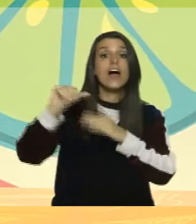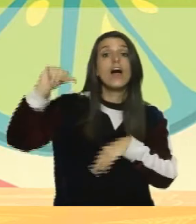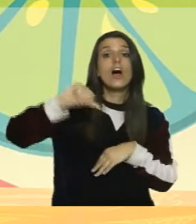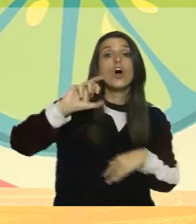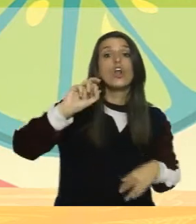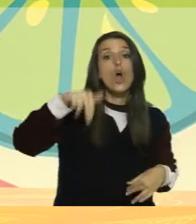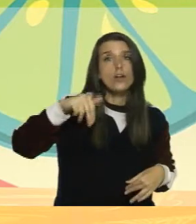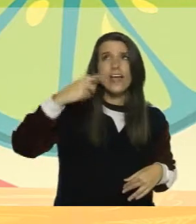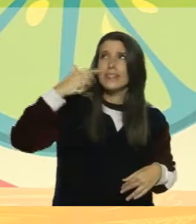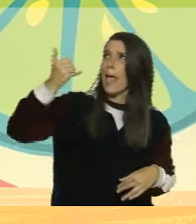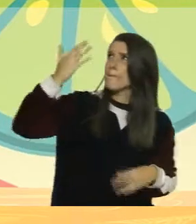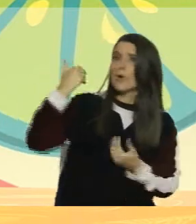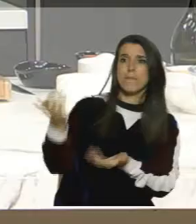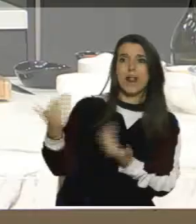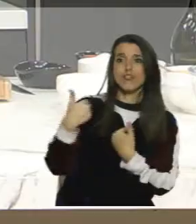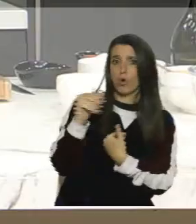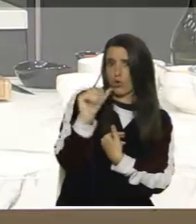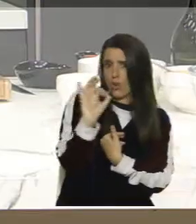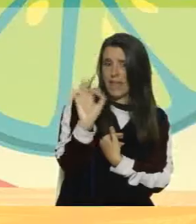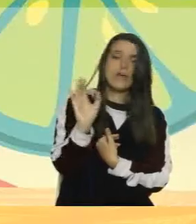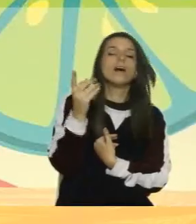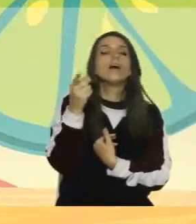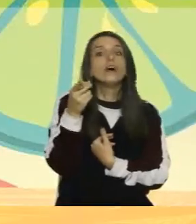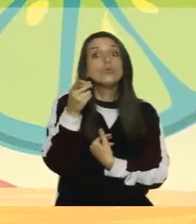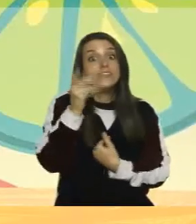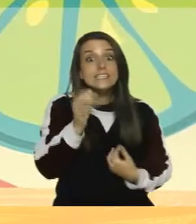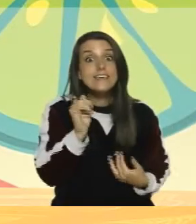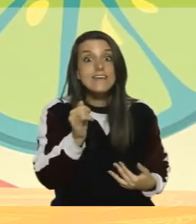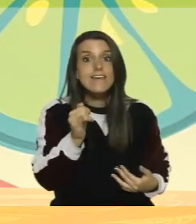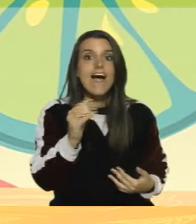cuánto tiempo? Y como nosotros no tomamos. Vos sí, Ceci.